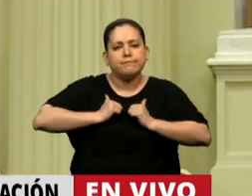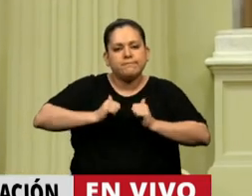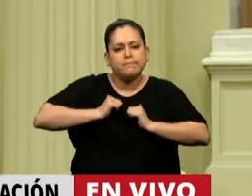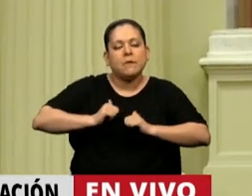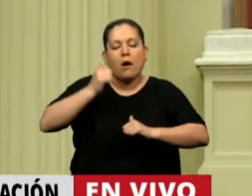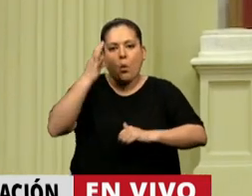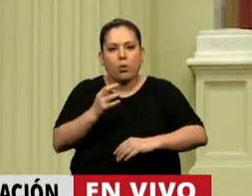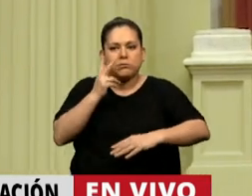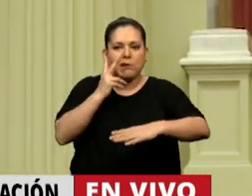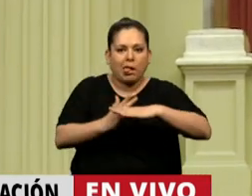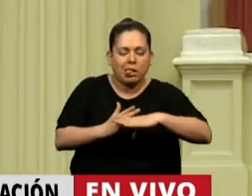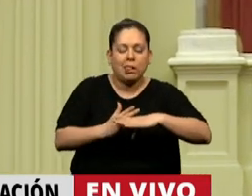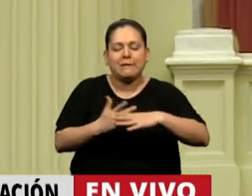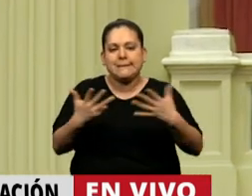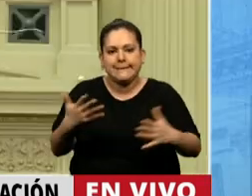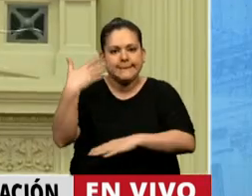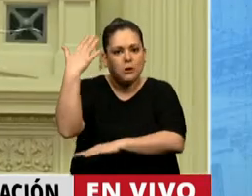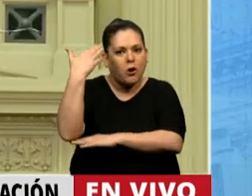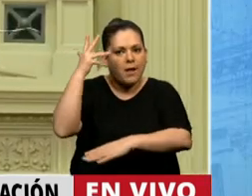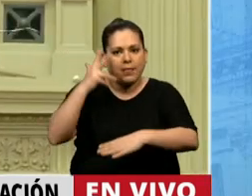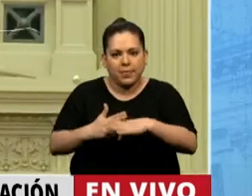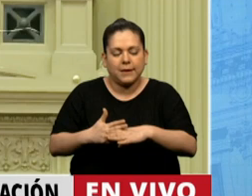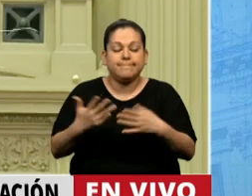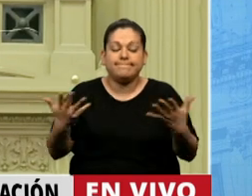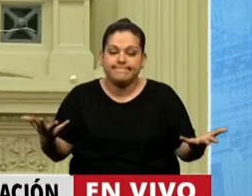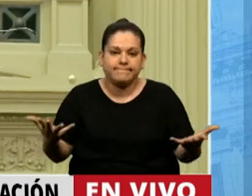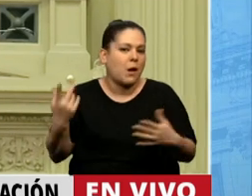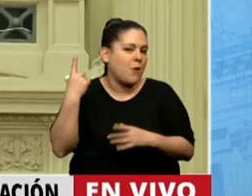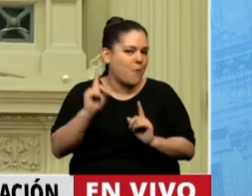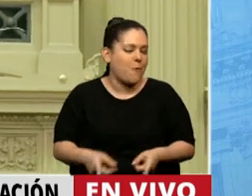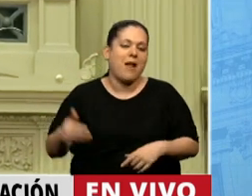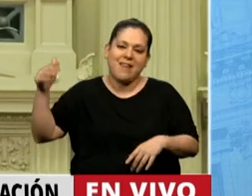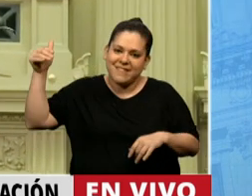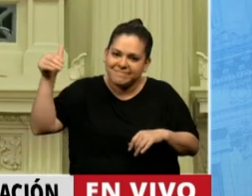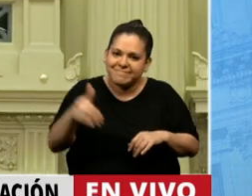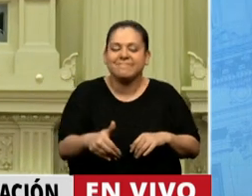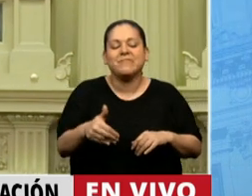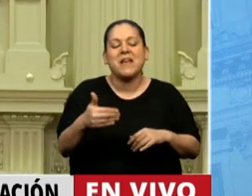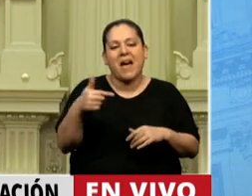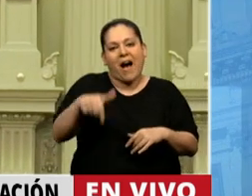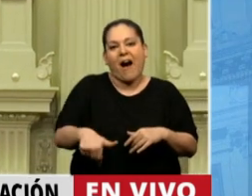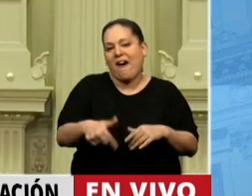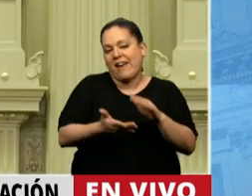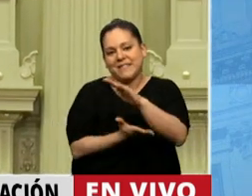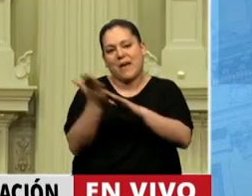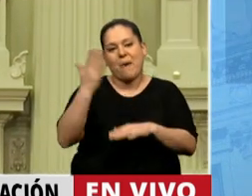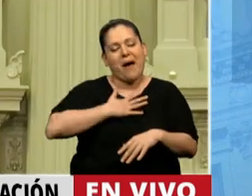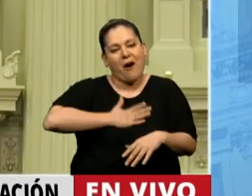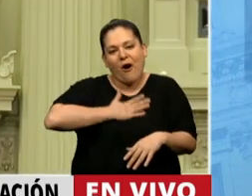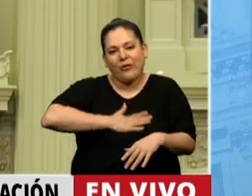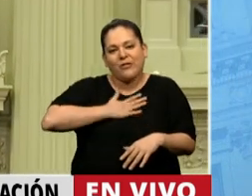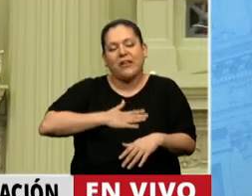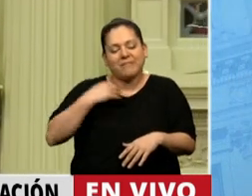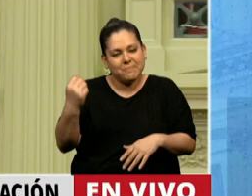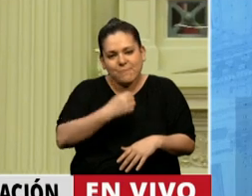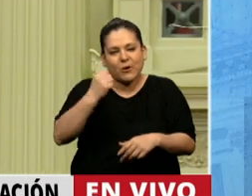incidente en el medio que les interrumpió la jornada de trabajo pero están acá y se van con la alegría de saber que hemos dado un paso